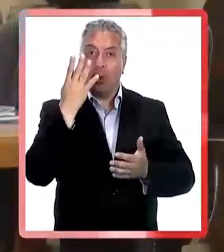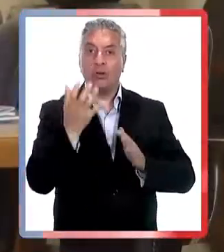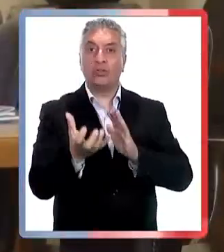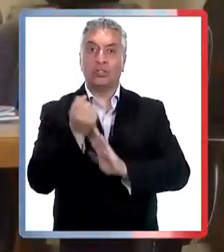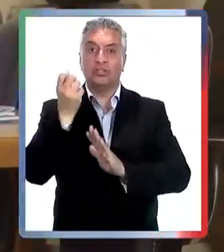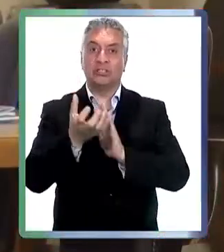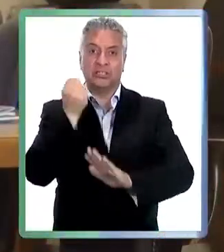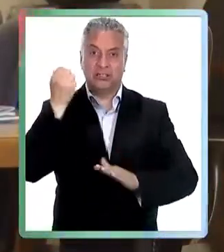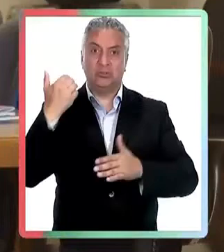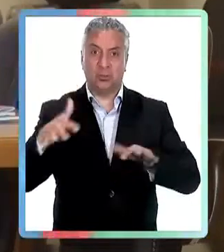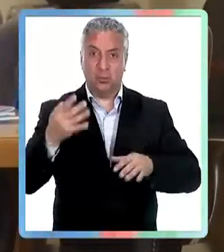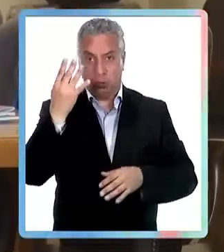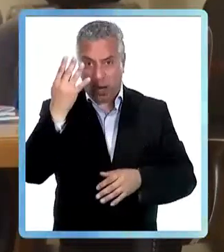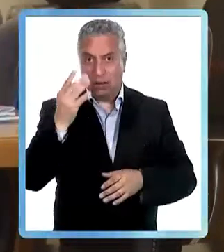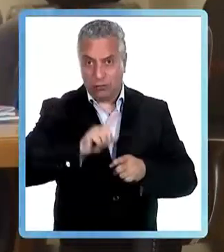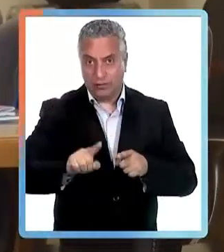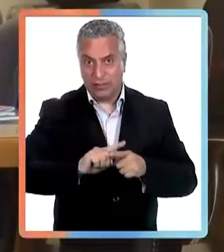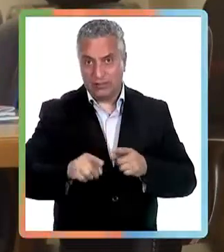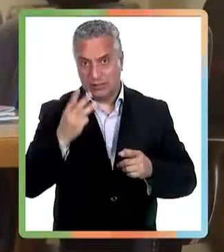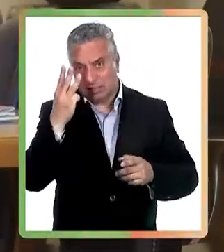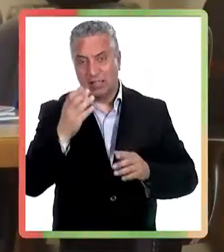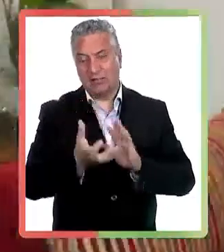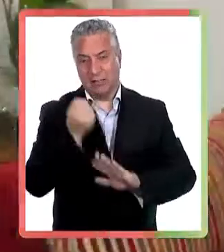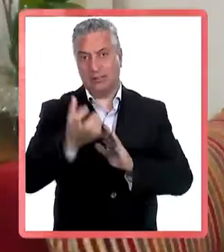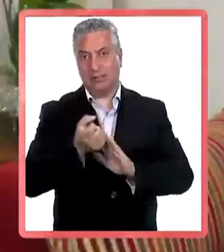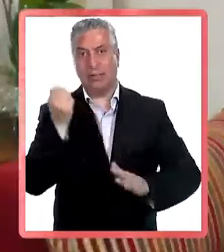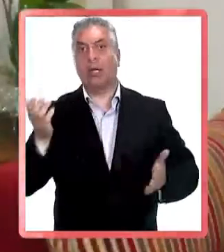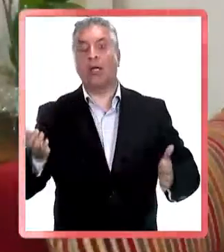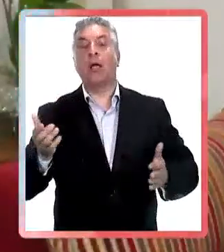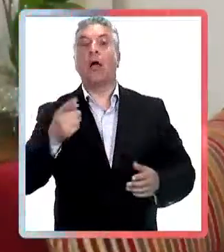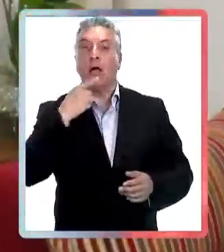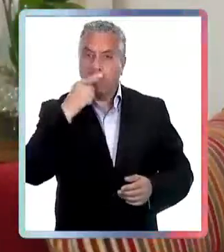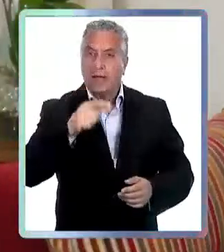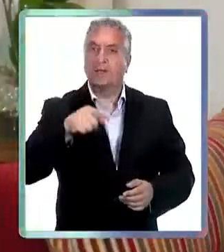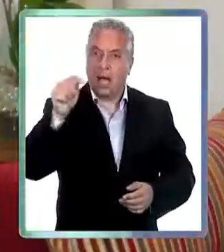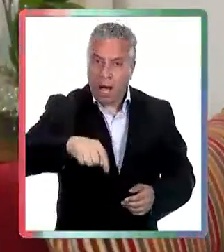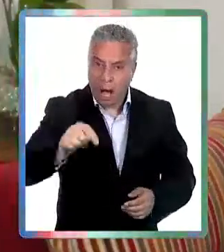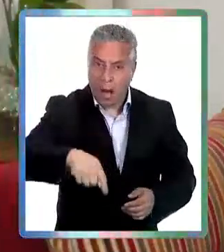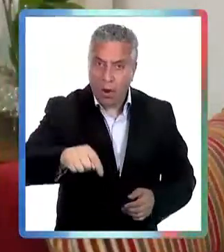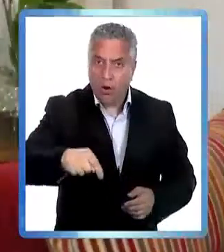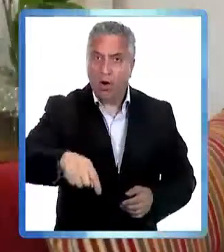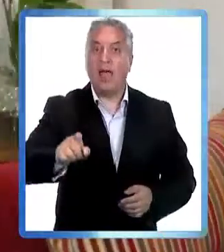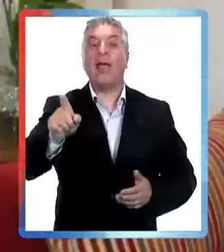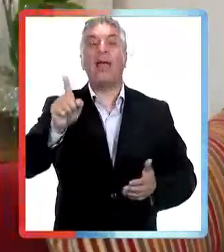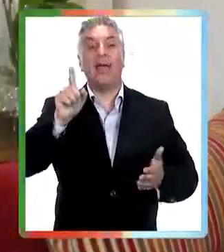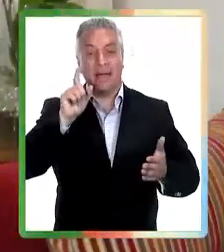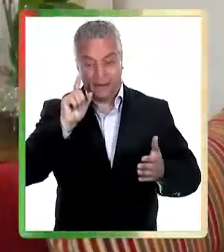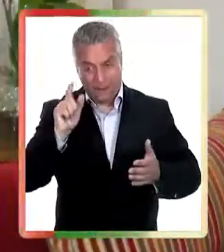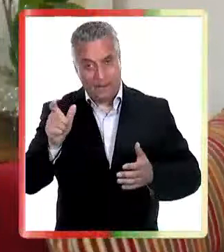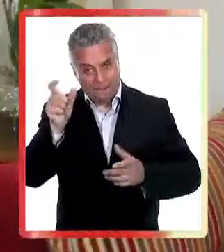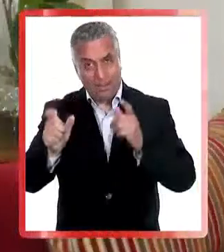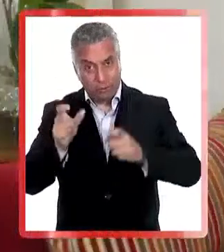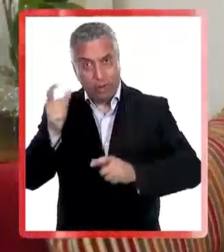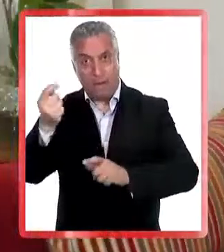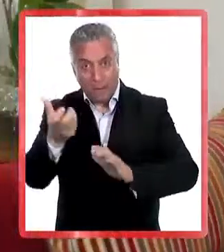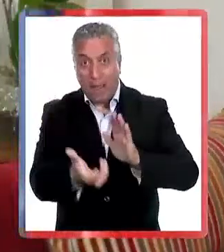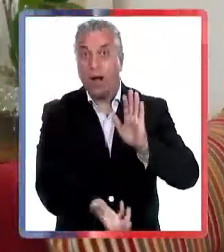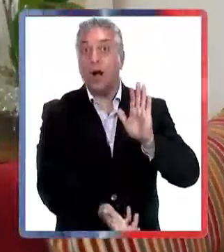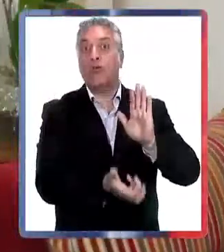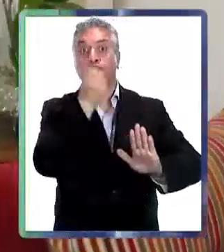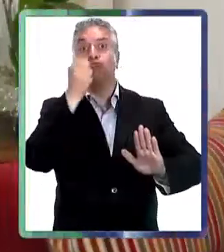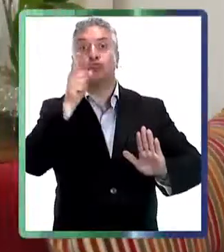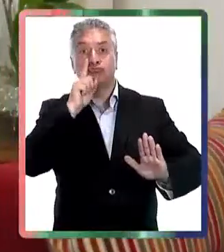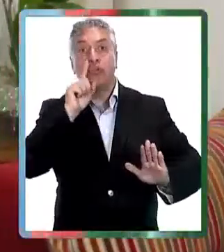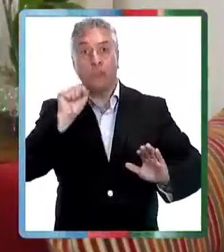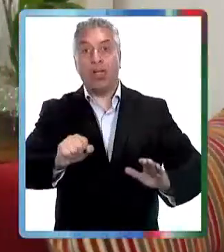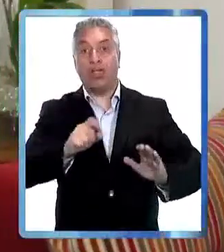retiros, 5 retiros, no me acuerdo, que han habido. Hoy día, quienes podrían sacar fondos de la cuenta